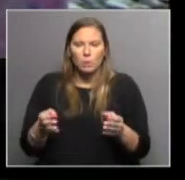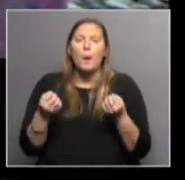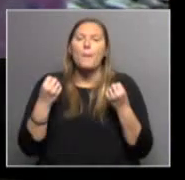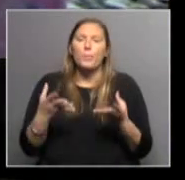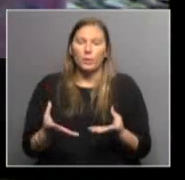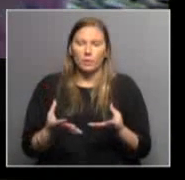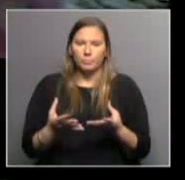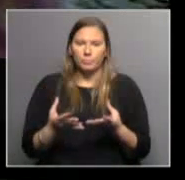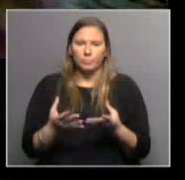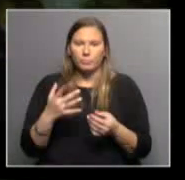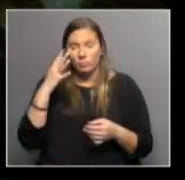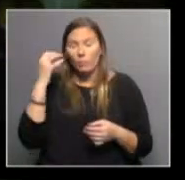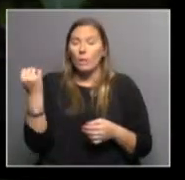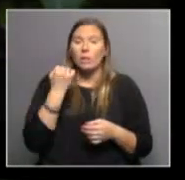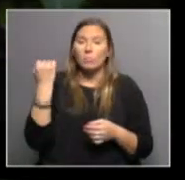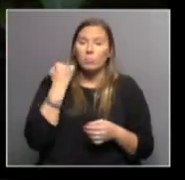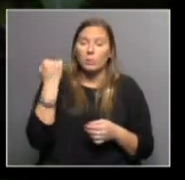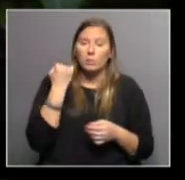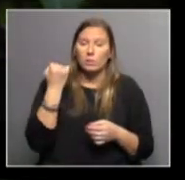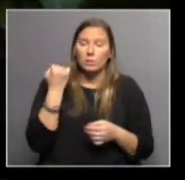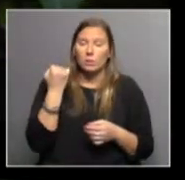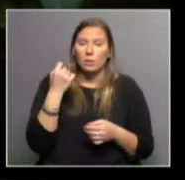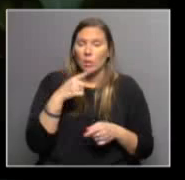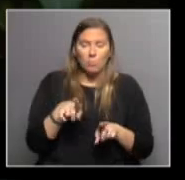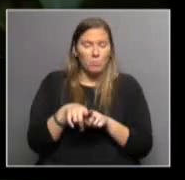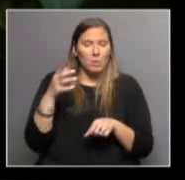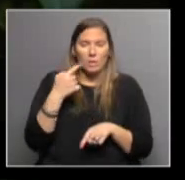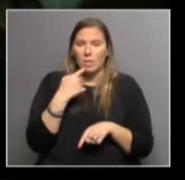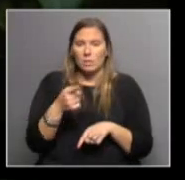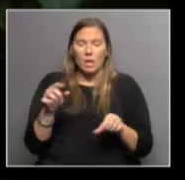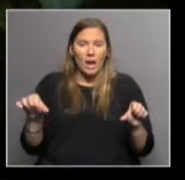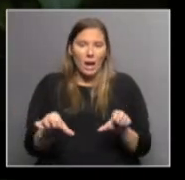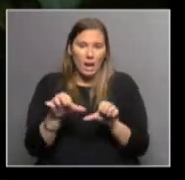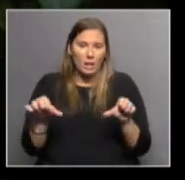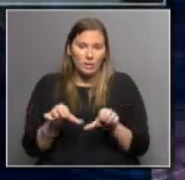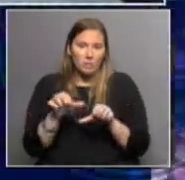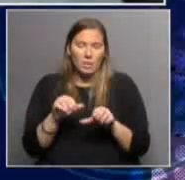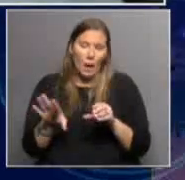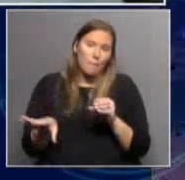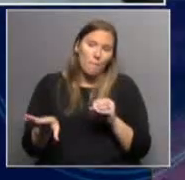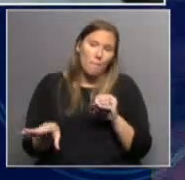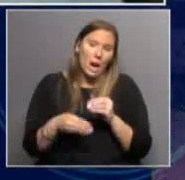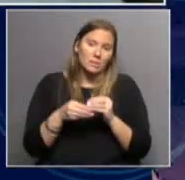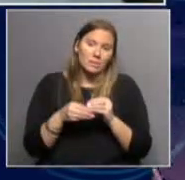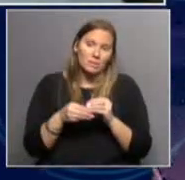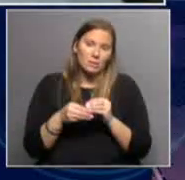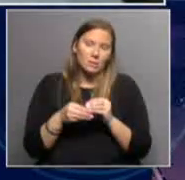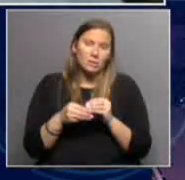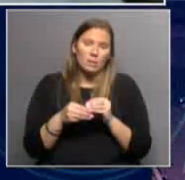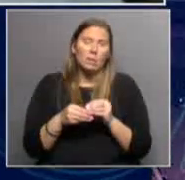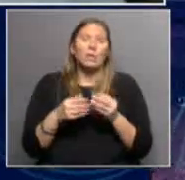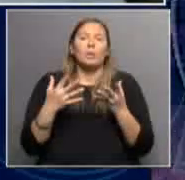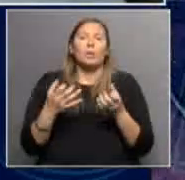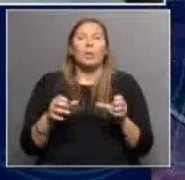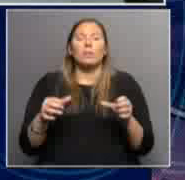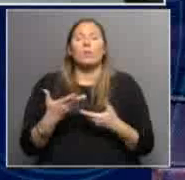nos pareció importante porque, bueno, como tú bien decías, es una actividad extra que quiso